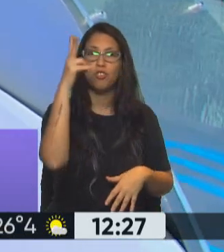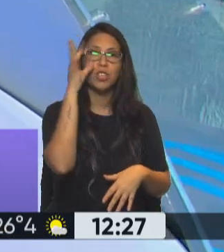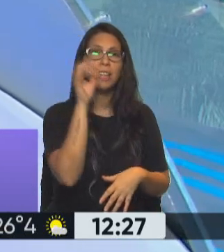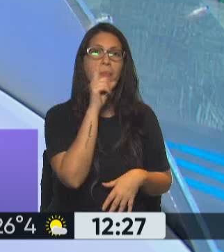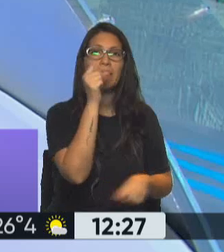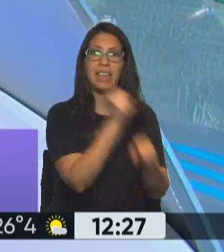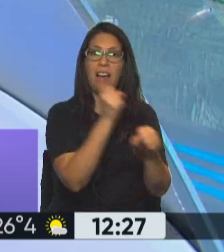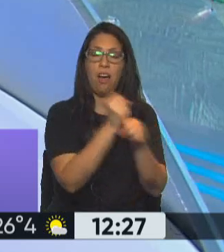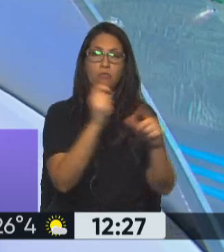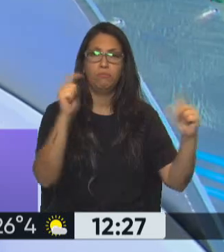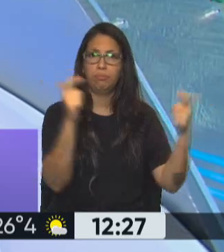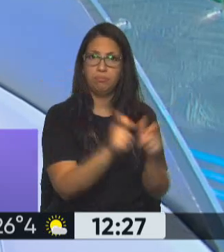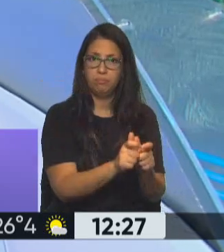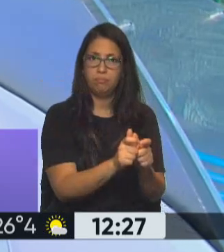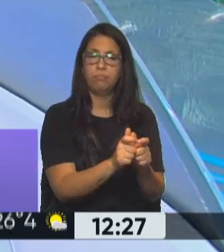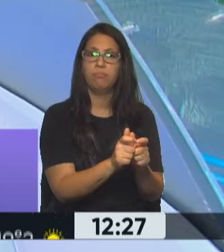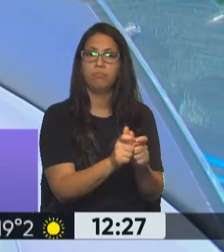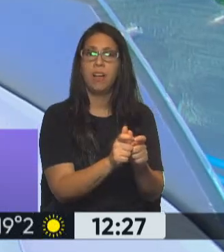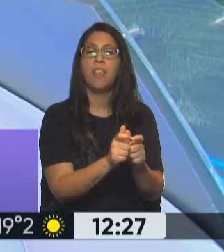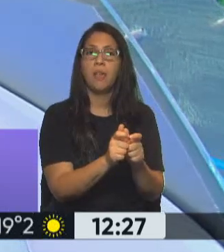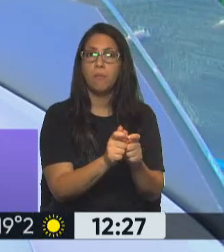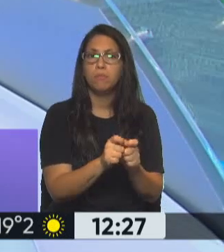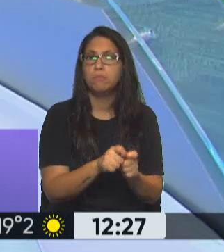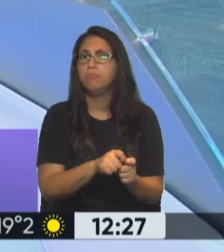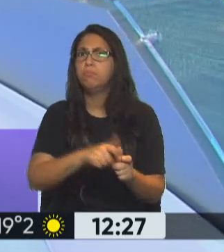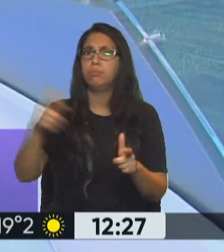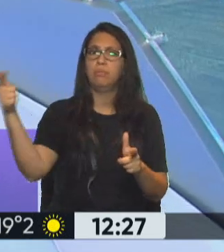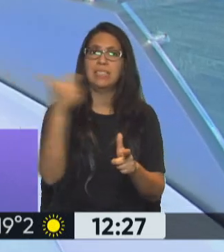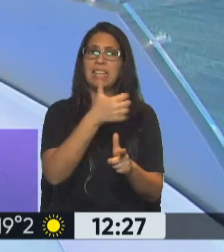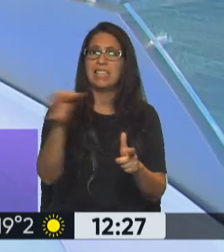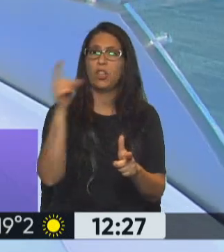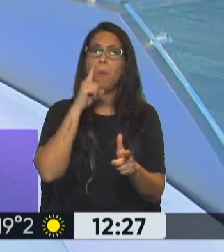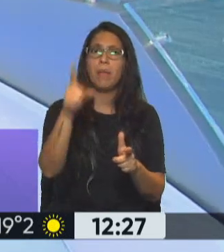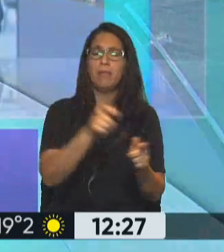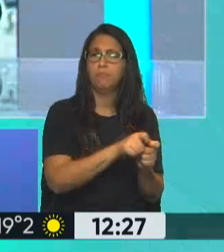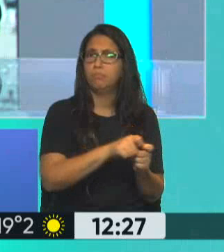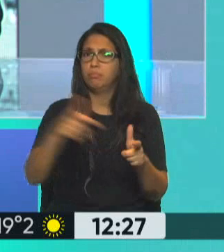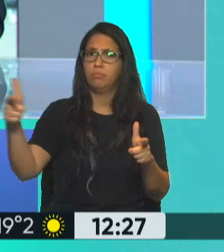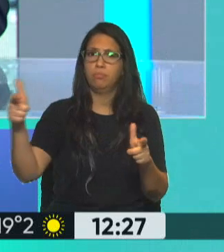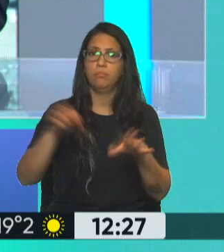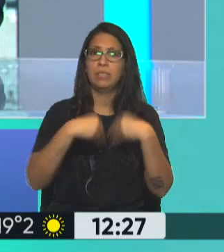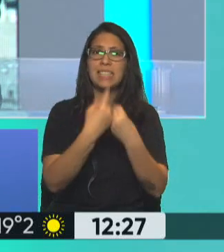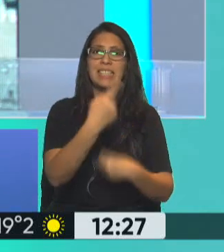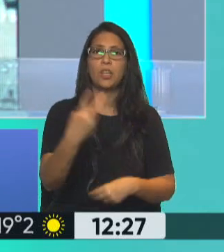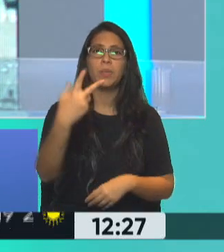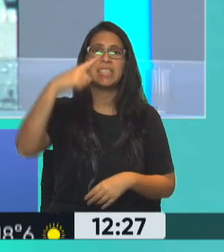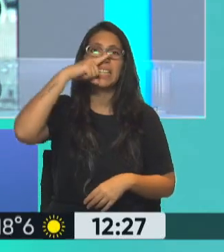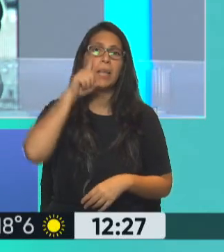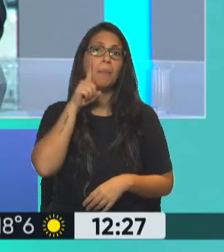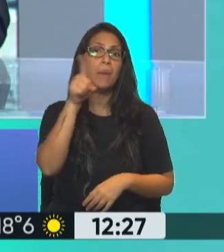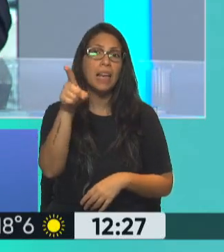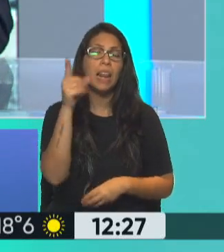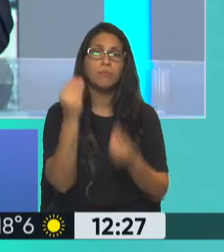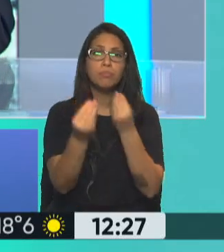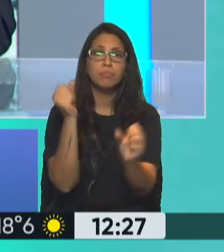480.000 empleos perdidos. Y se recuperan más de 600.000 desde entonces. Lo que te queda un saldo de 127.000